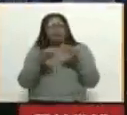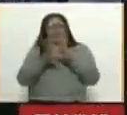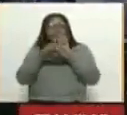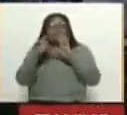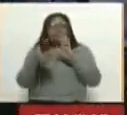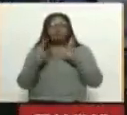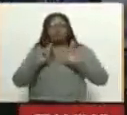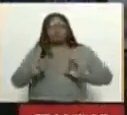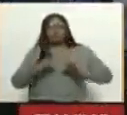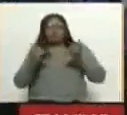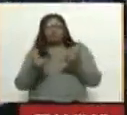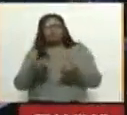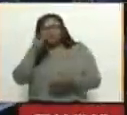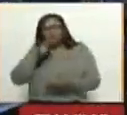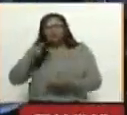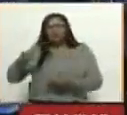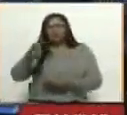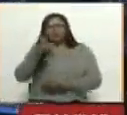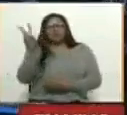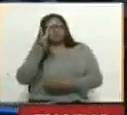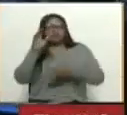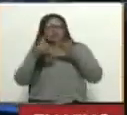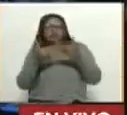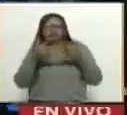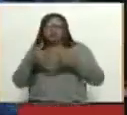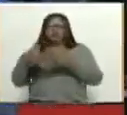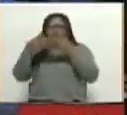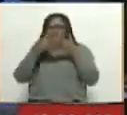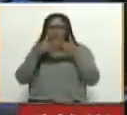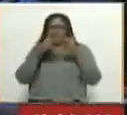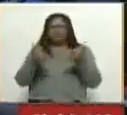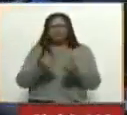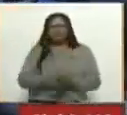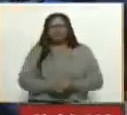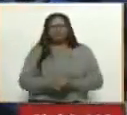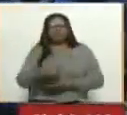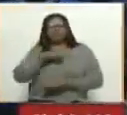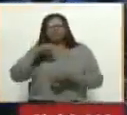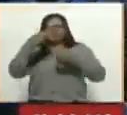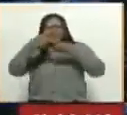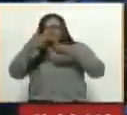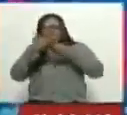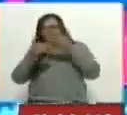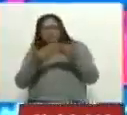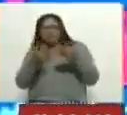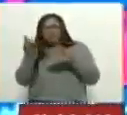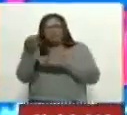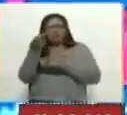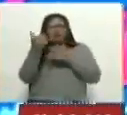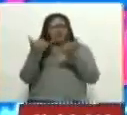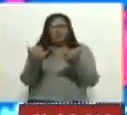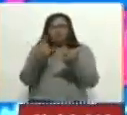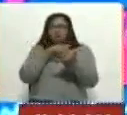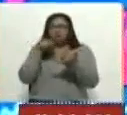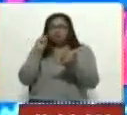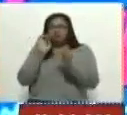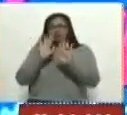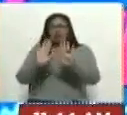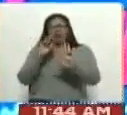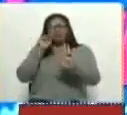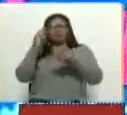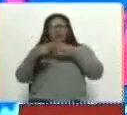del pueblo venezolano le interesa los Estados Unidos es el petróleo es el gas y es parar una